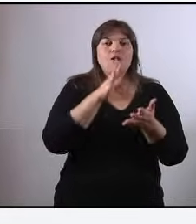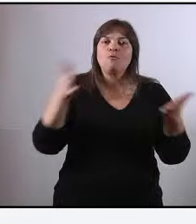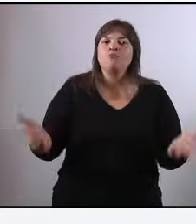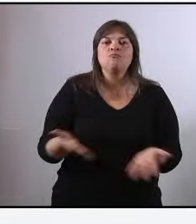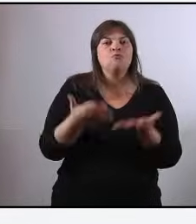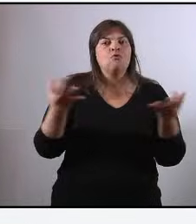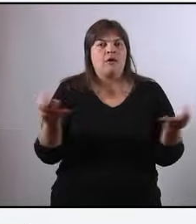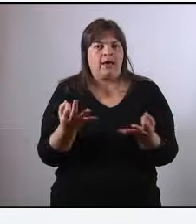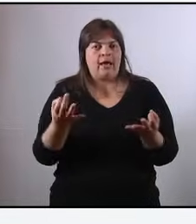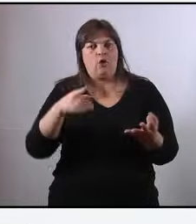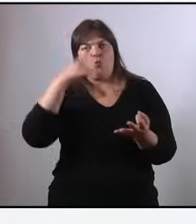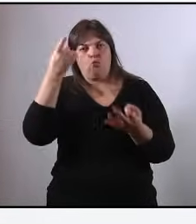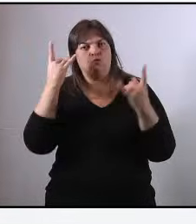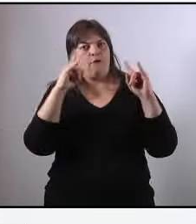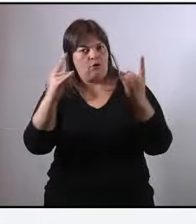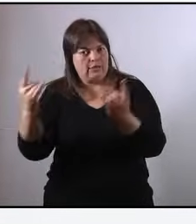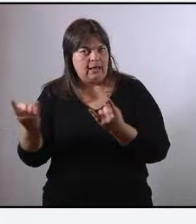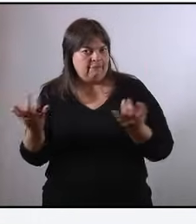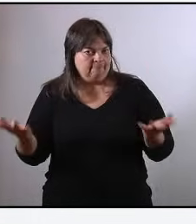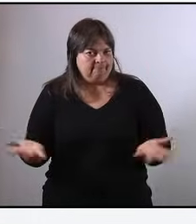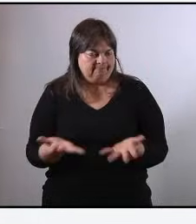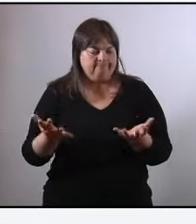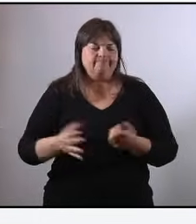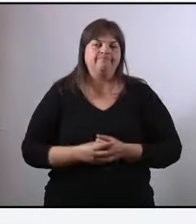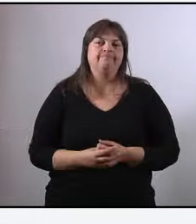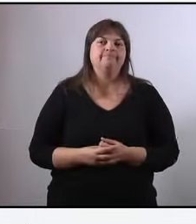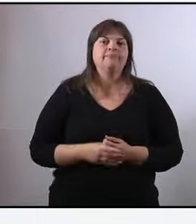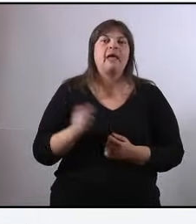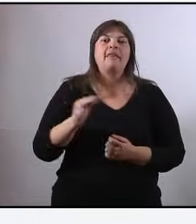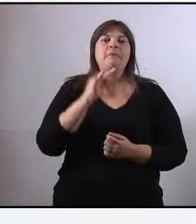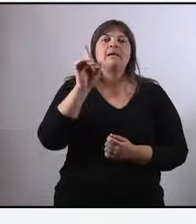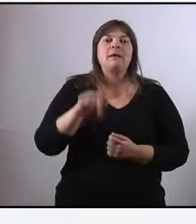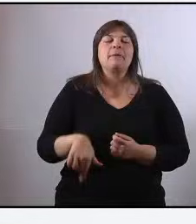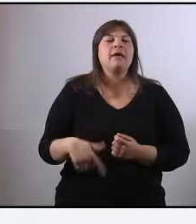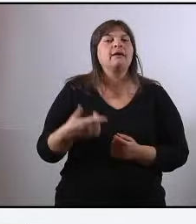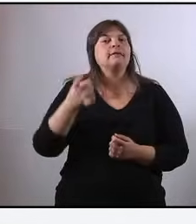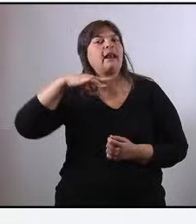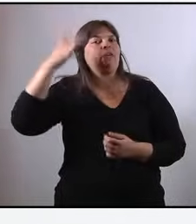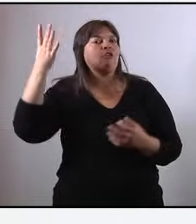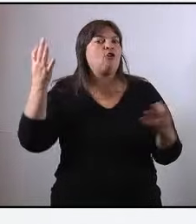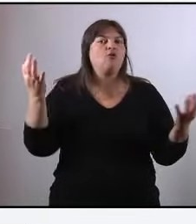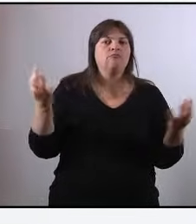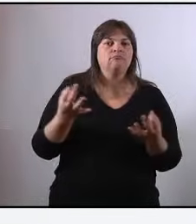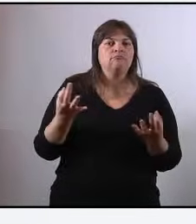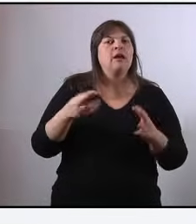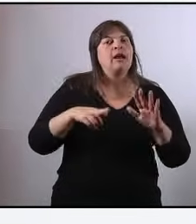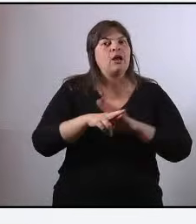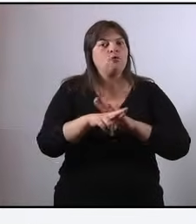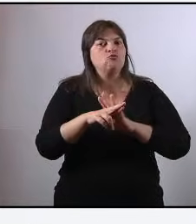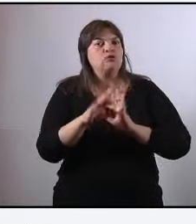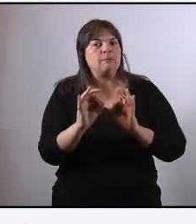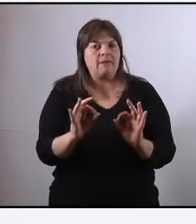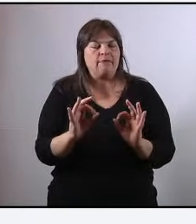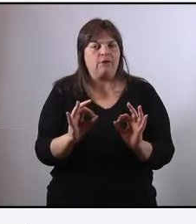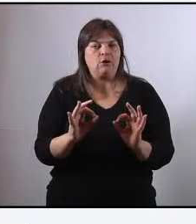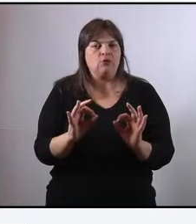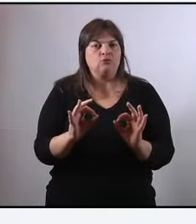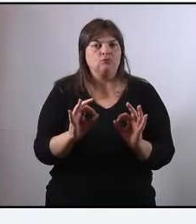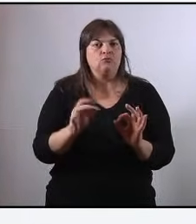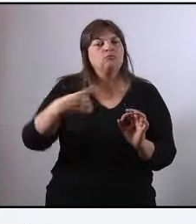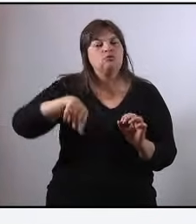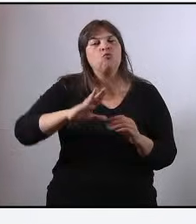la cultura forestal. Además, establece la creación de una serie de recursos que van a ser de